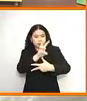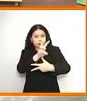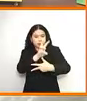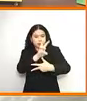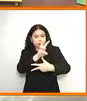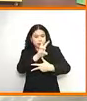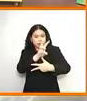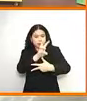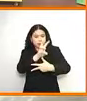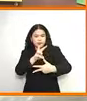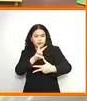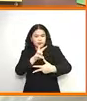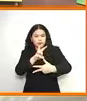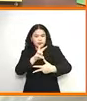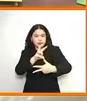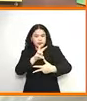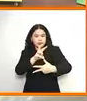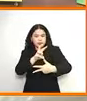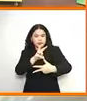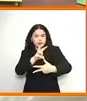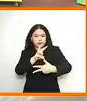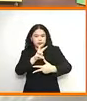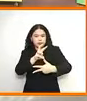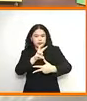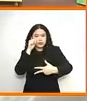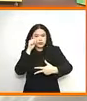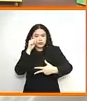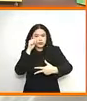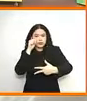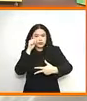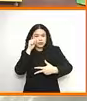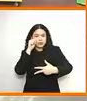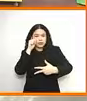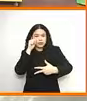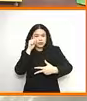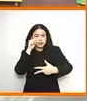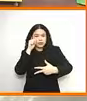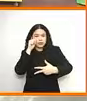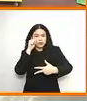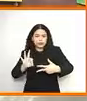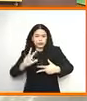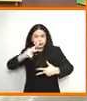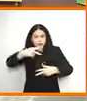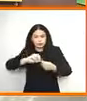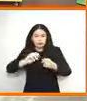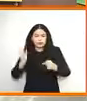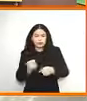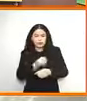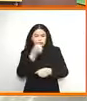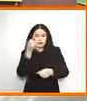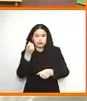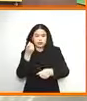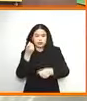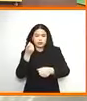número, atentos. Y este es el 69. Tercer y decisivo número,